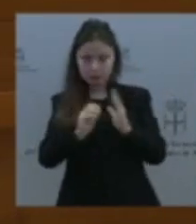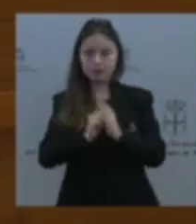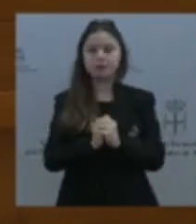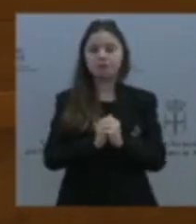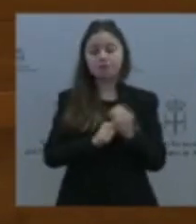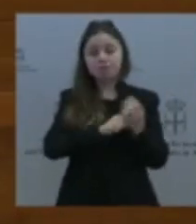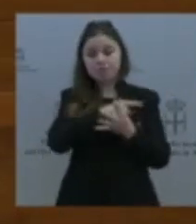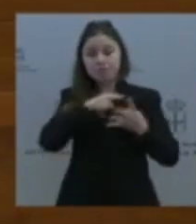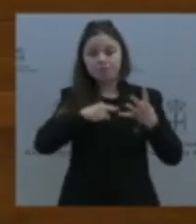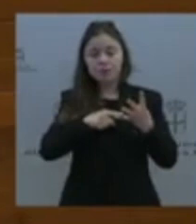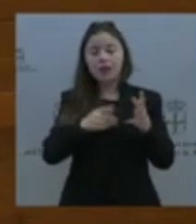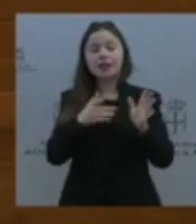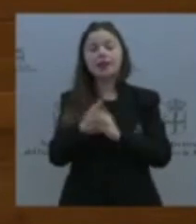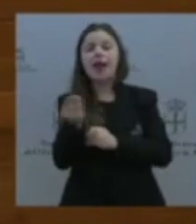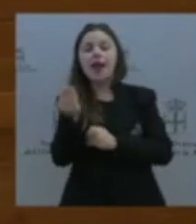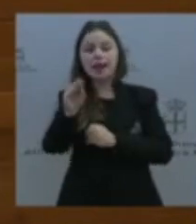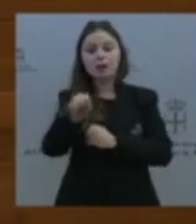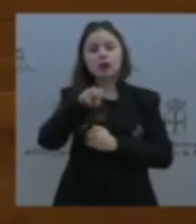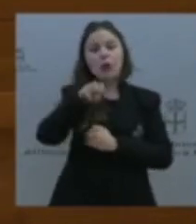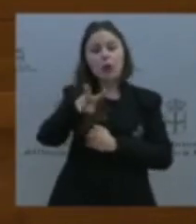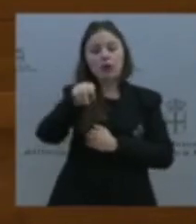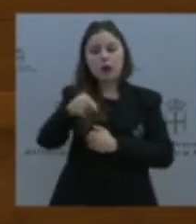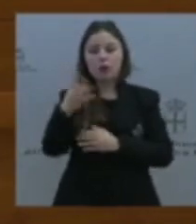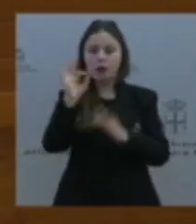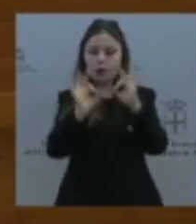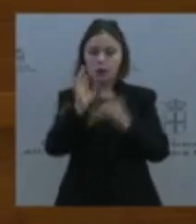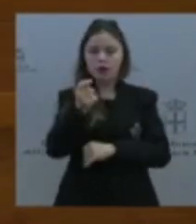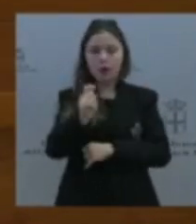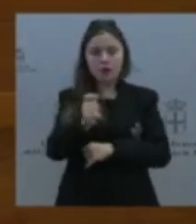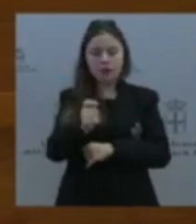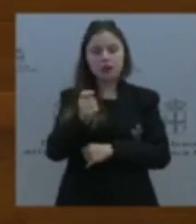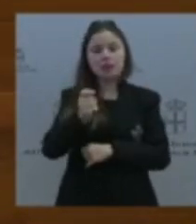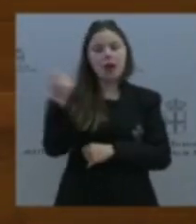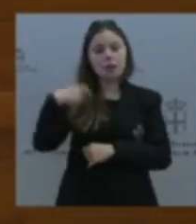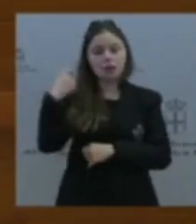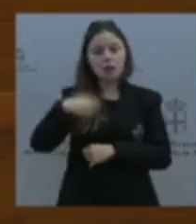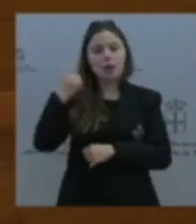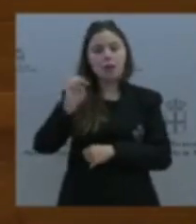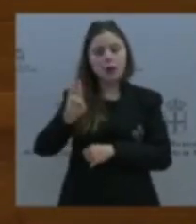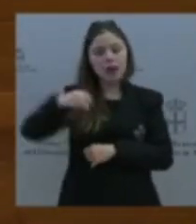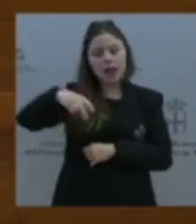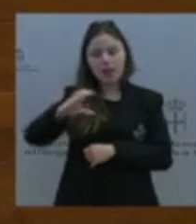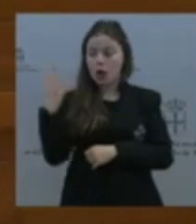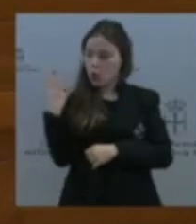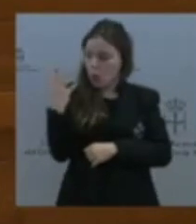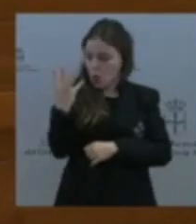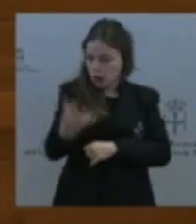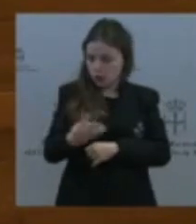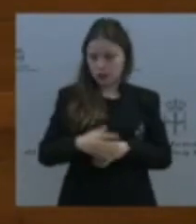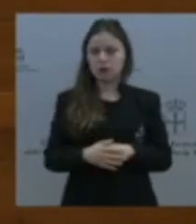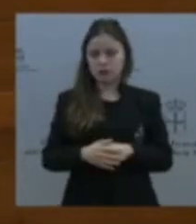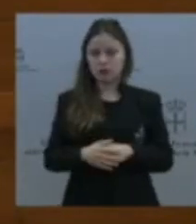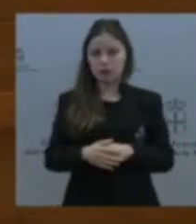del 12,4% de las pensiones no contributivas en los últimos 4 años. Y es imprescindible, sin embargo, que